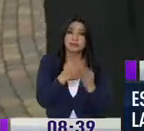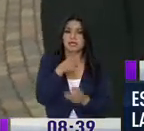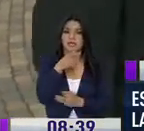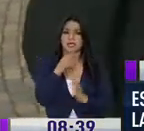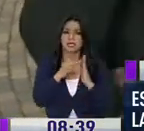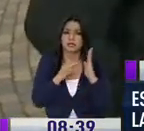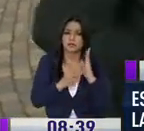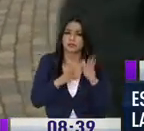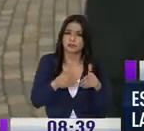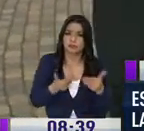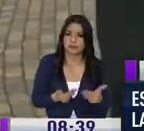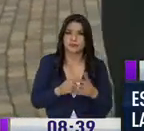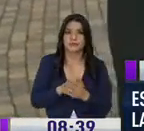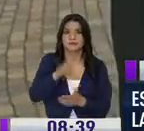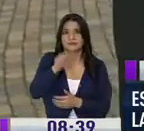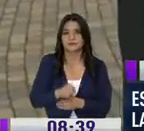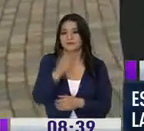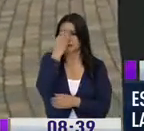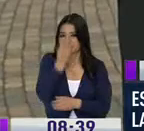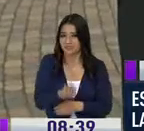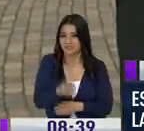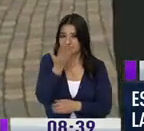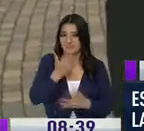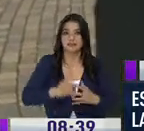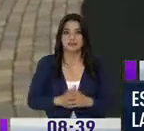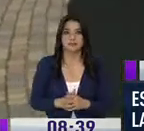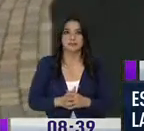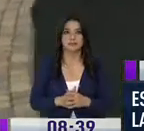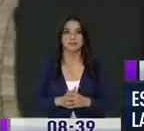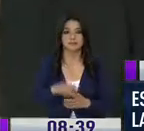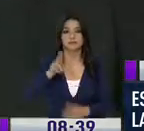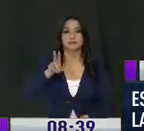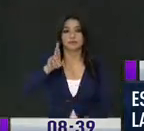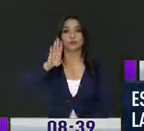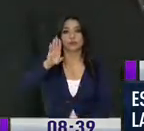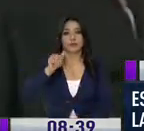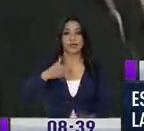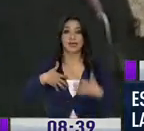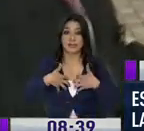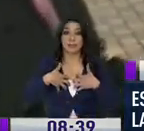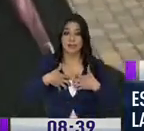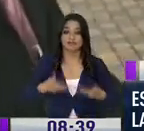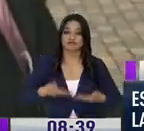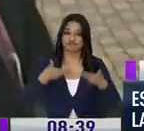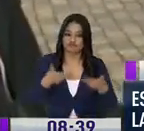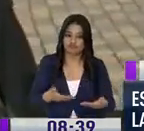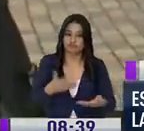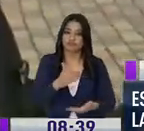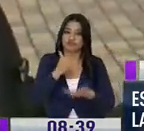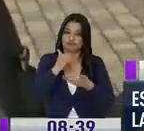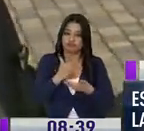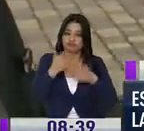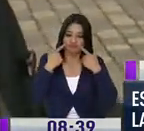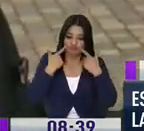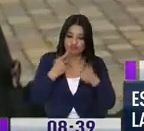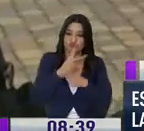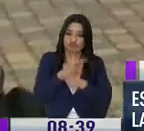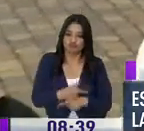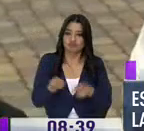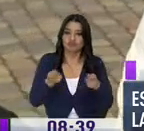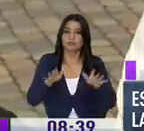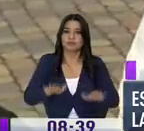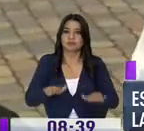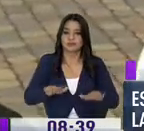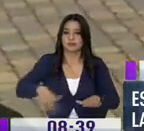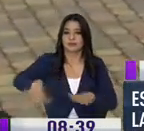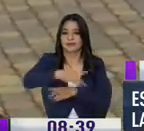tienen? Sí, muy buenos días con todos. Nosotros somos Urbo Animal, promovemos la tenencia, protección y control de los animales del Distrito